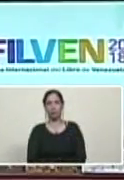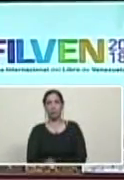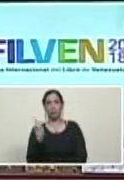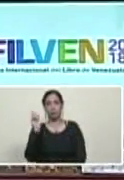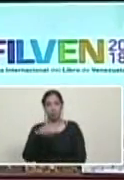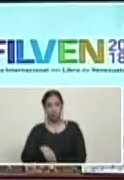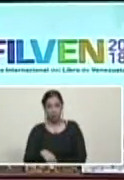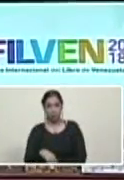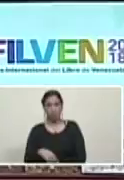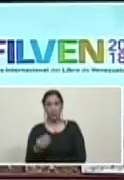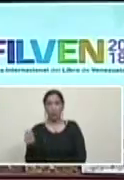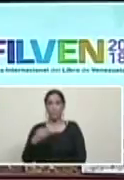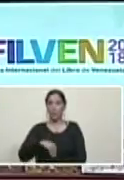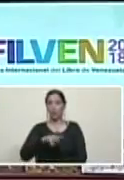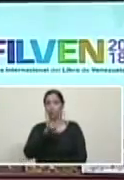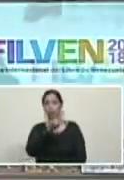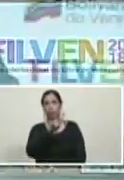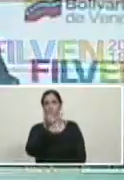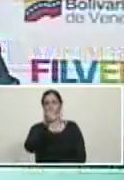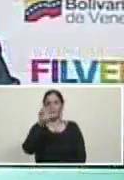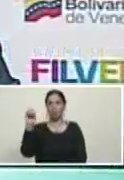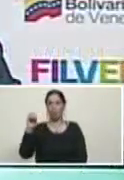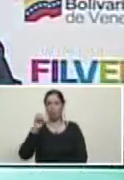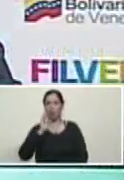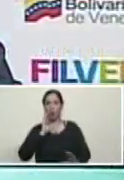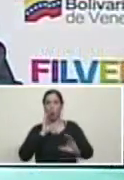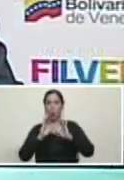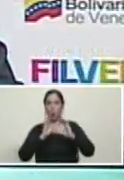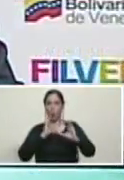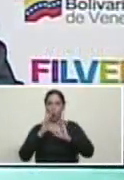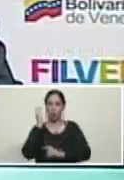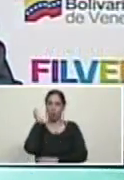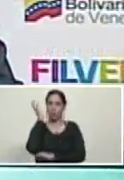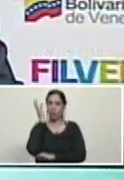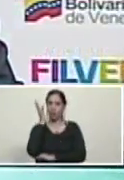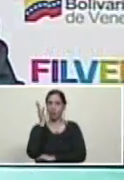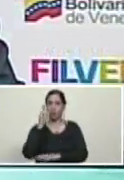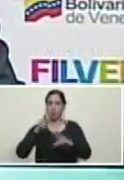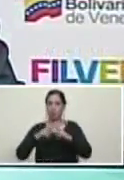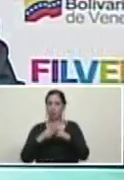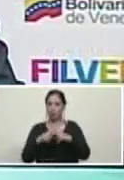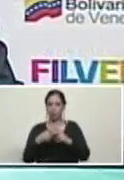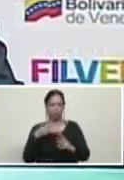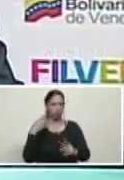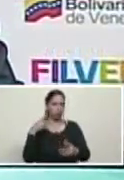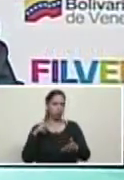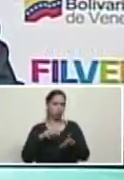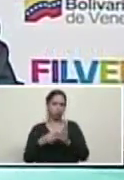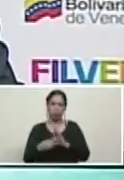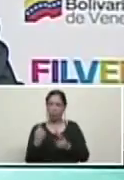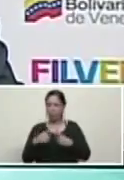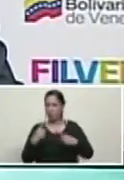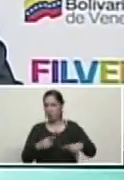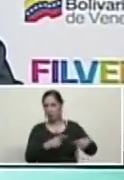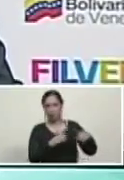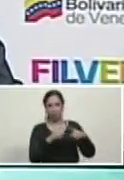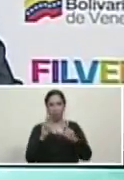de 230 conversatorios y talleres sobre los distintos temas